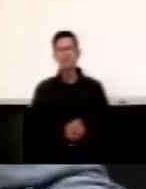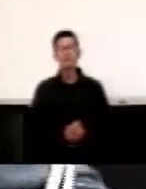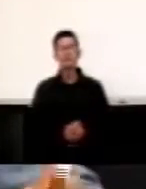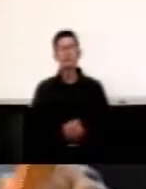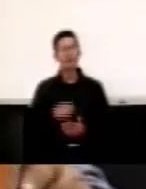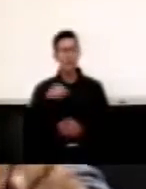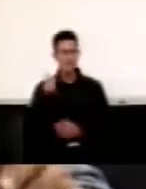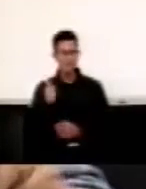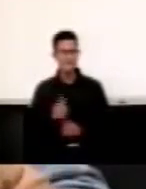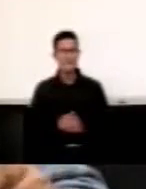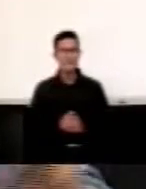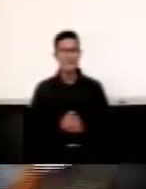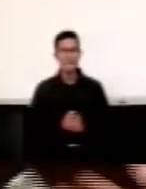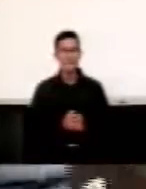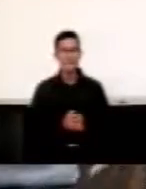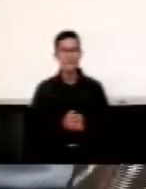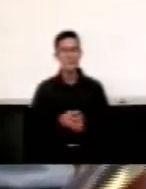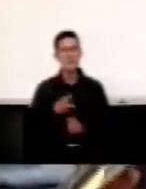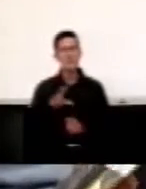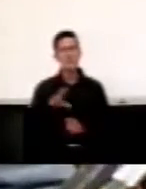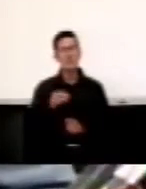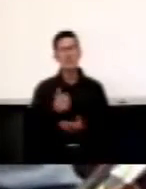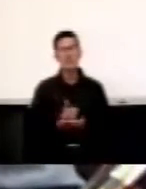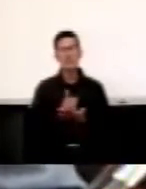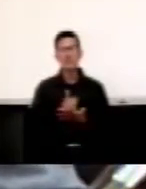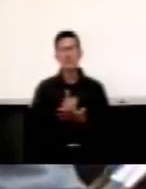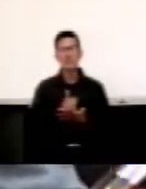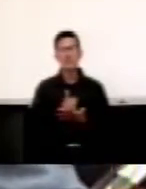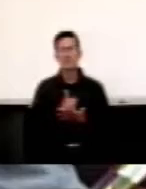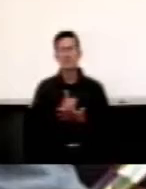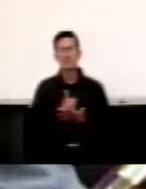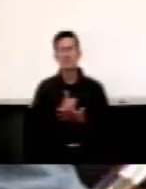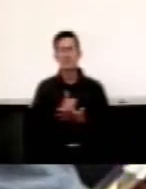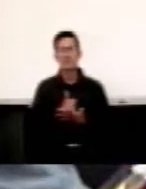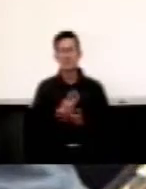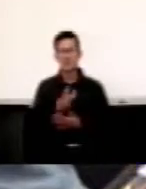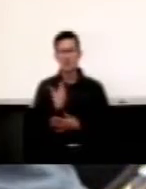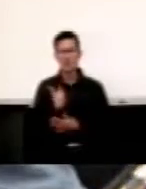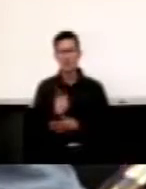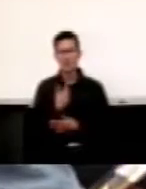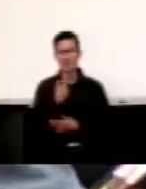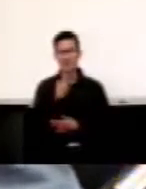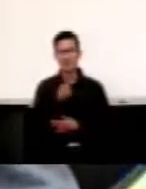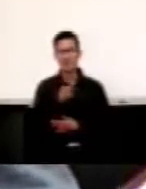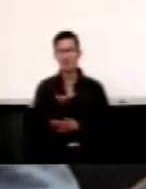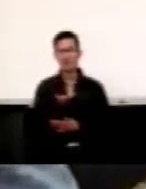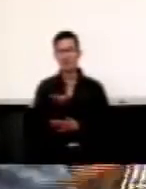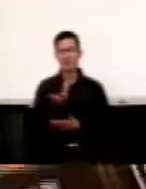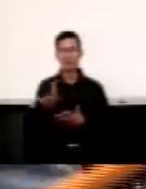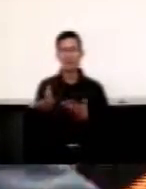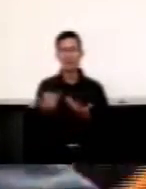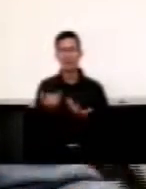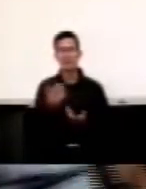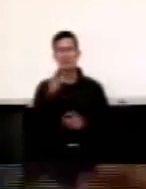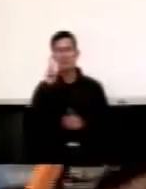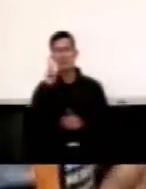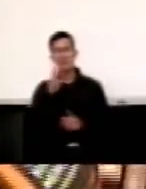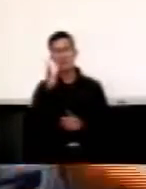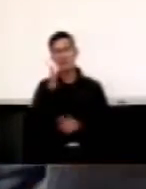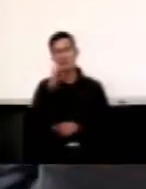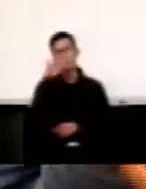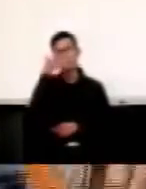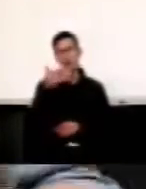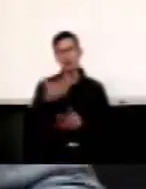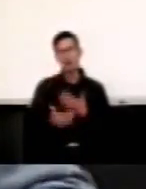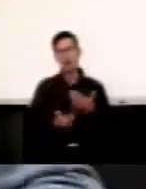es que no, por eso yo digo que no debería haberse llamado Una mirada posterior a la elección de 2018, es que en realidad